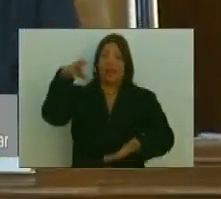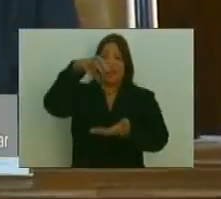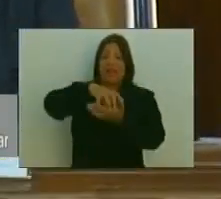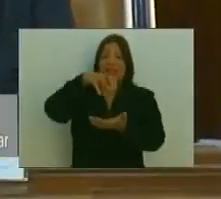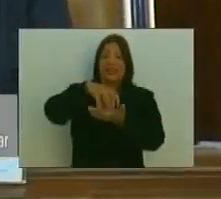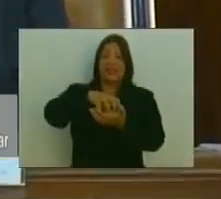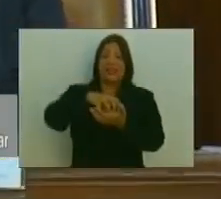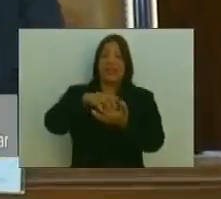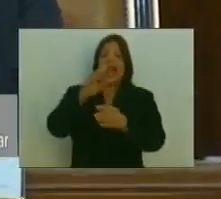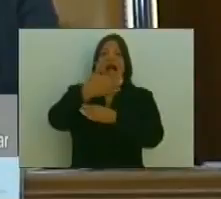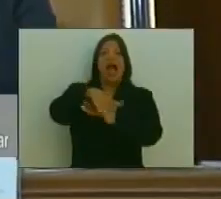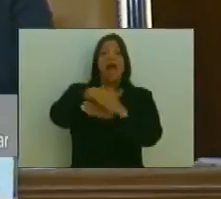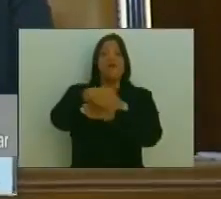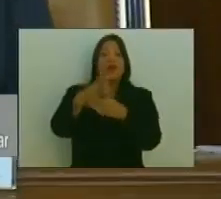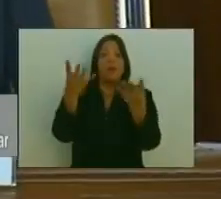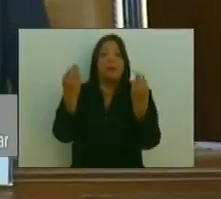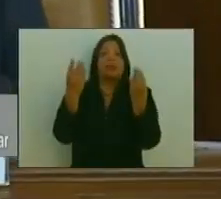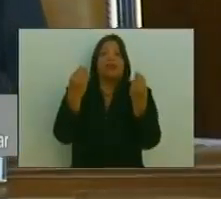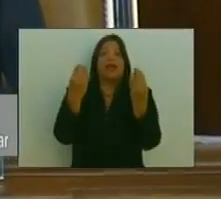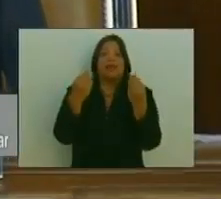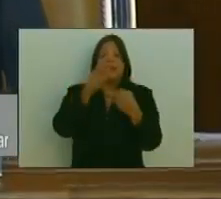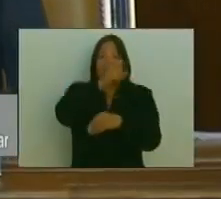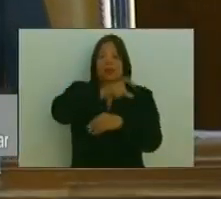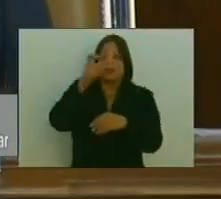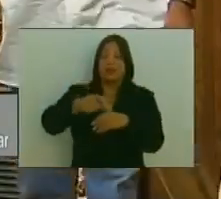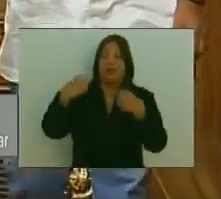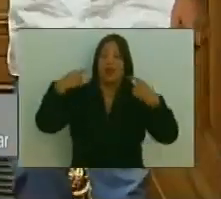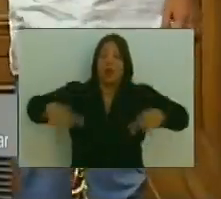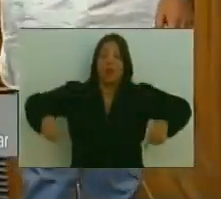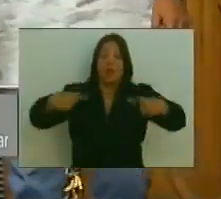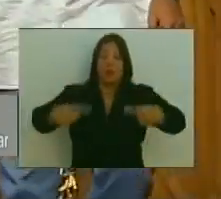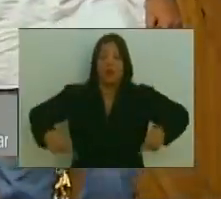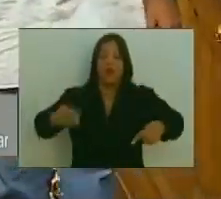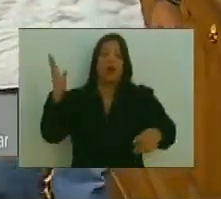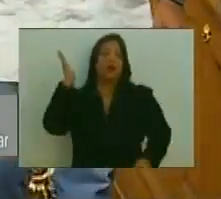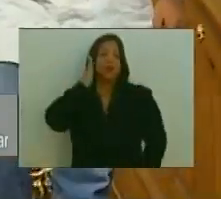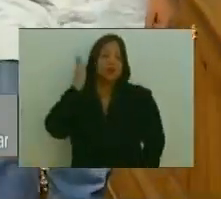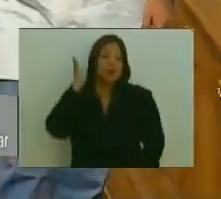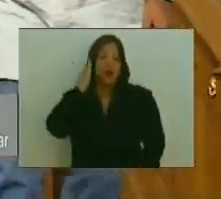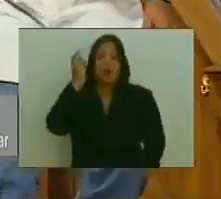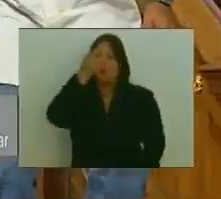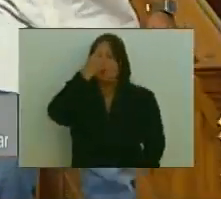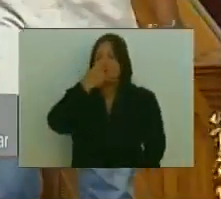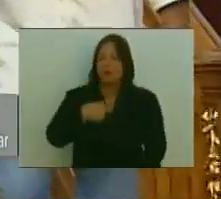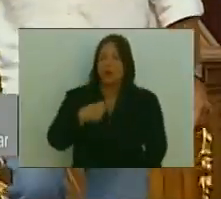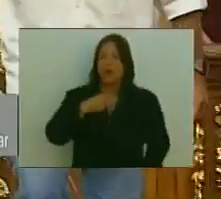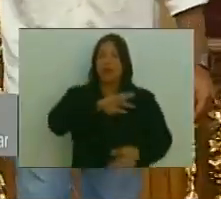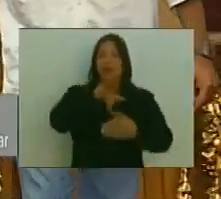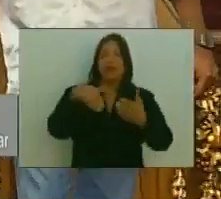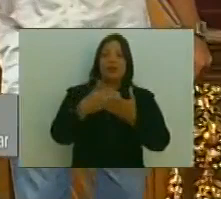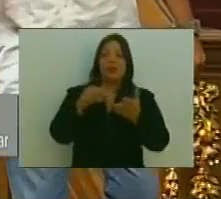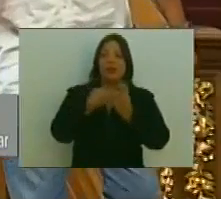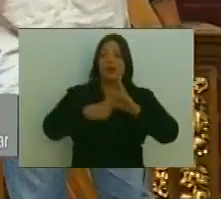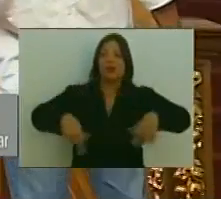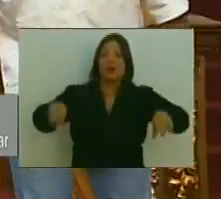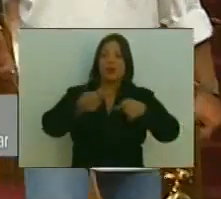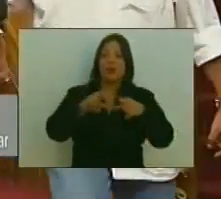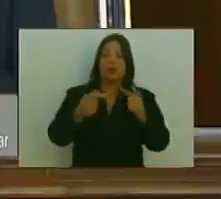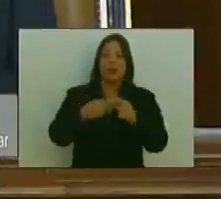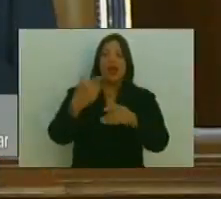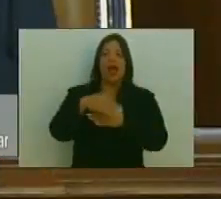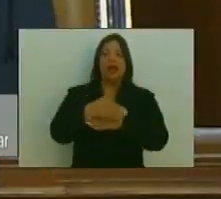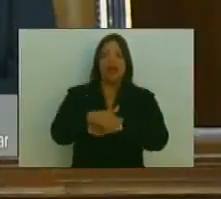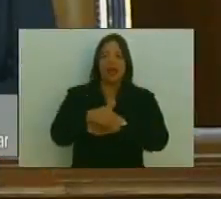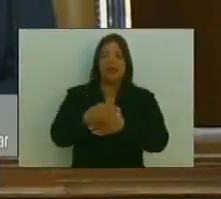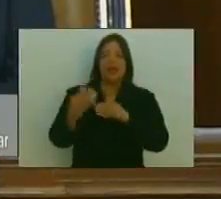que quienes están allá afuera, las personas con discapacidad motora, auditiva, visual, los atletas paralímpicos